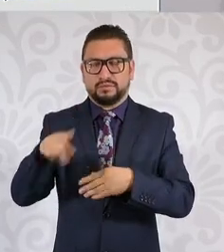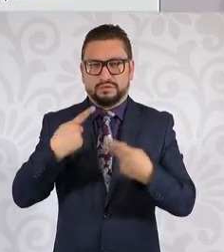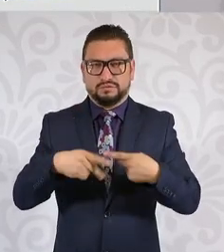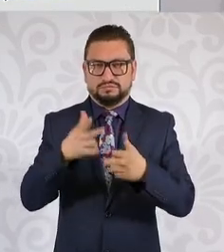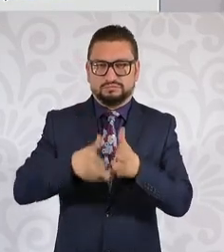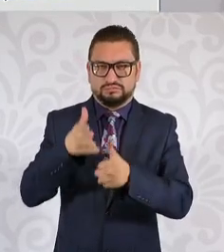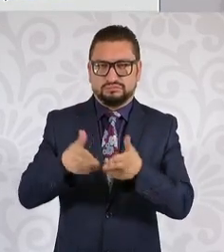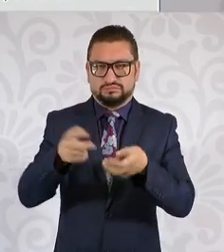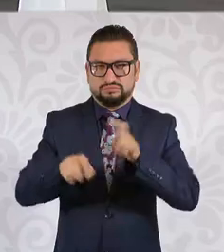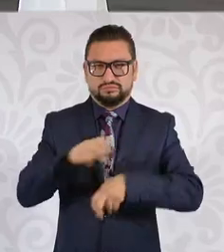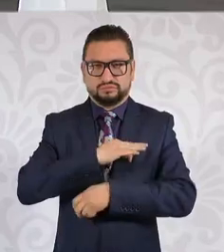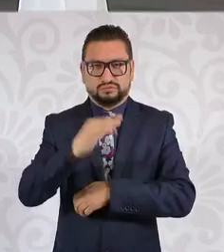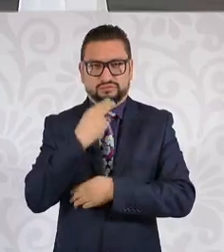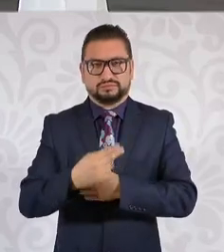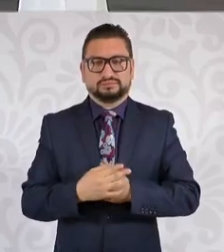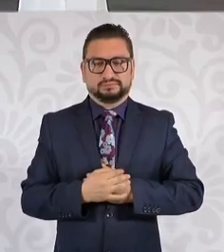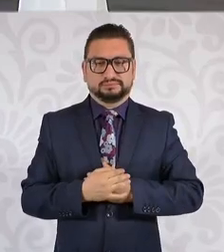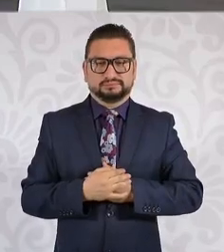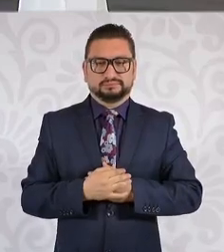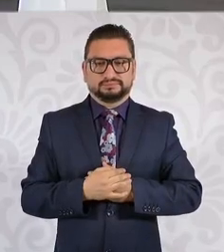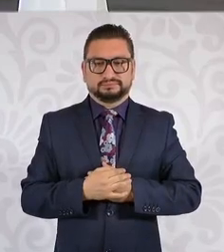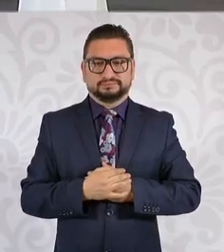pasajeros. Muchas gracias.